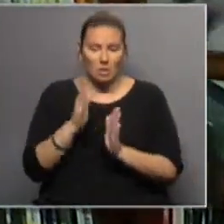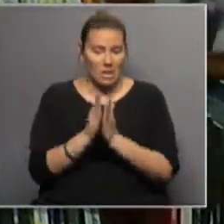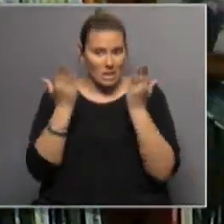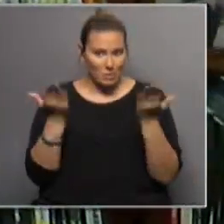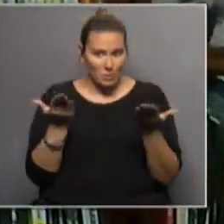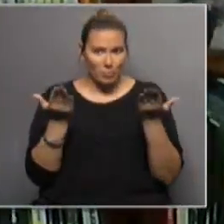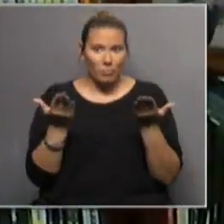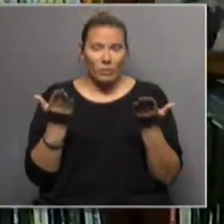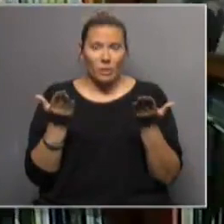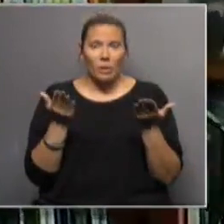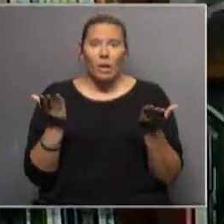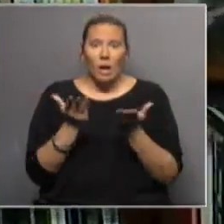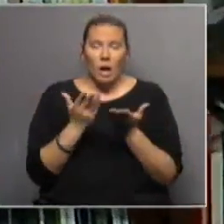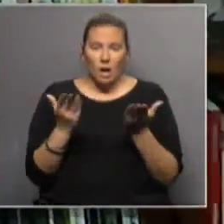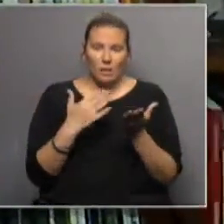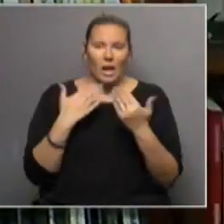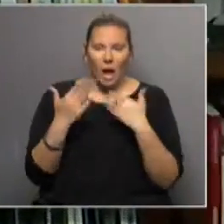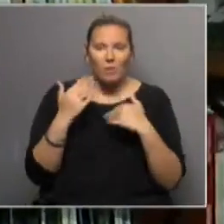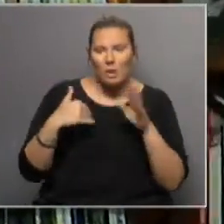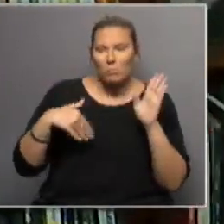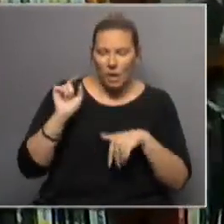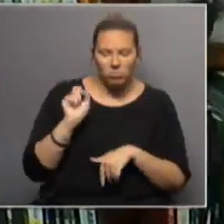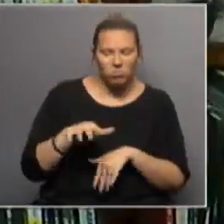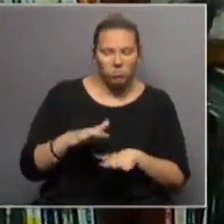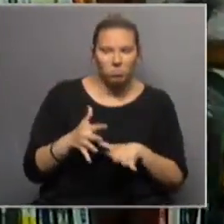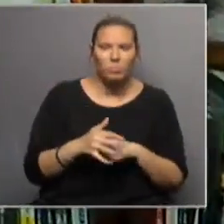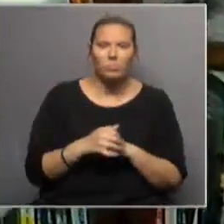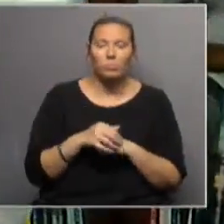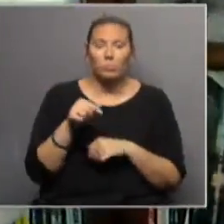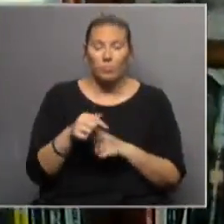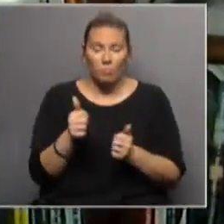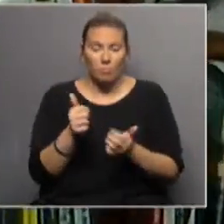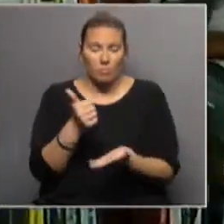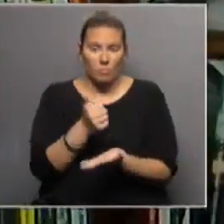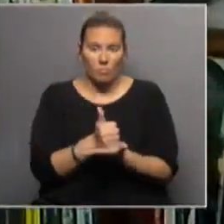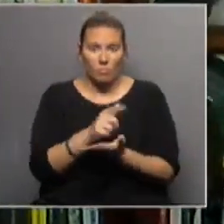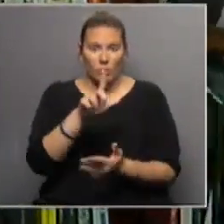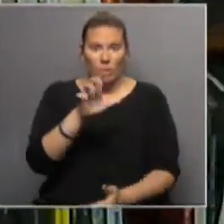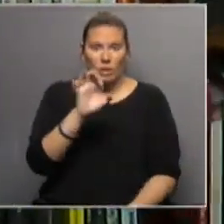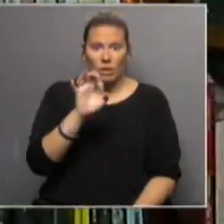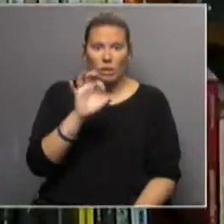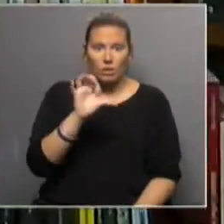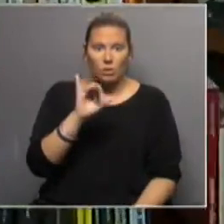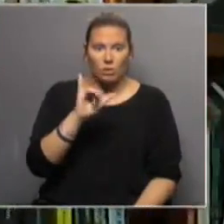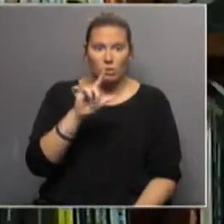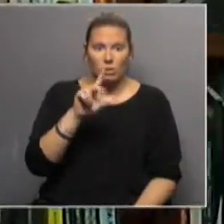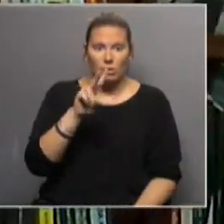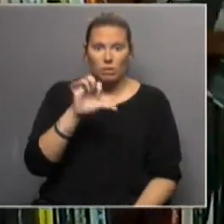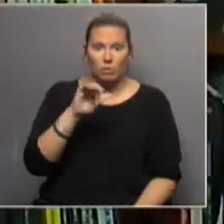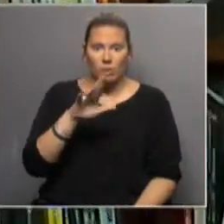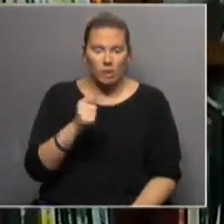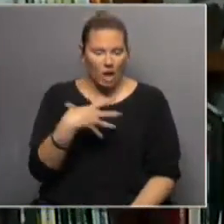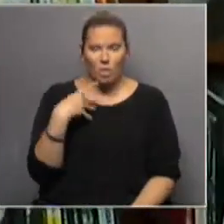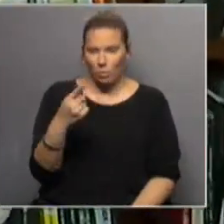libro. Que bueno, ahora vamos a hablar un poquito sobre eso. Acá estoy con Leo Silveira, que es el propietario de